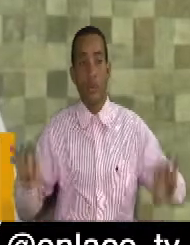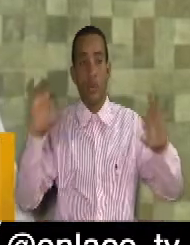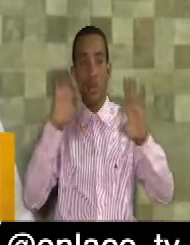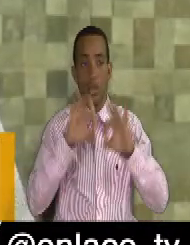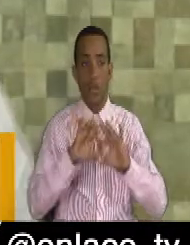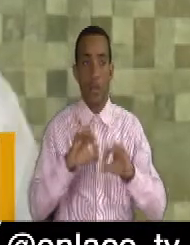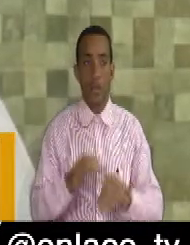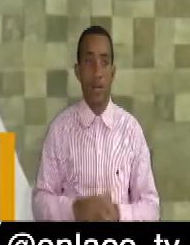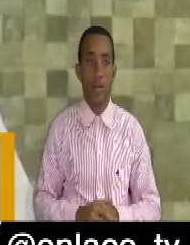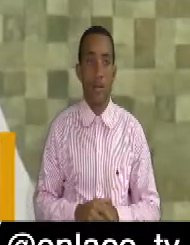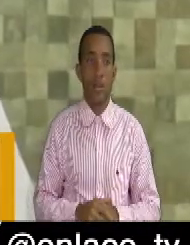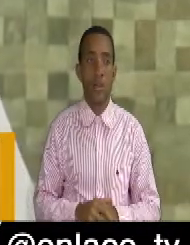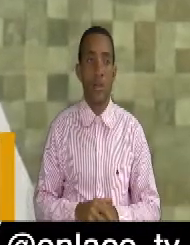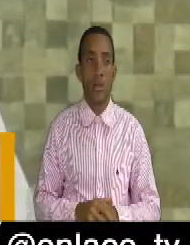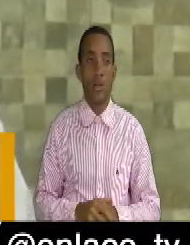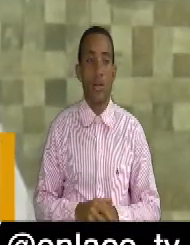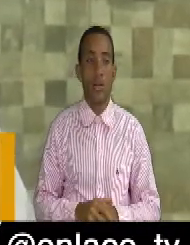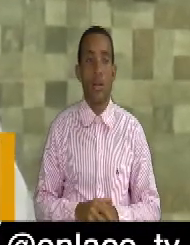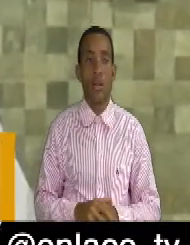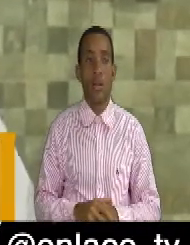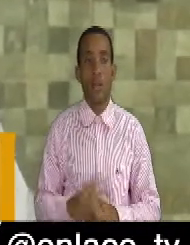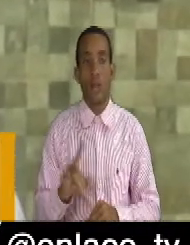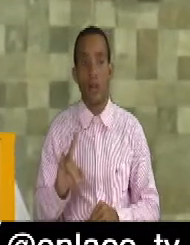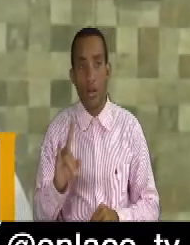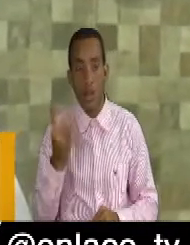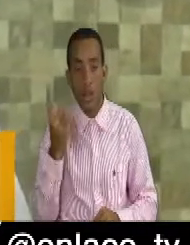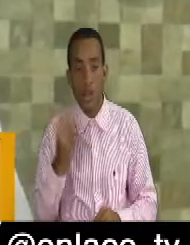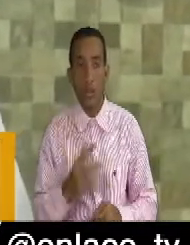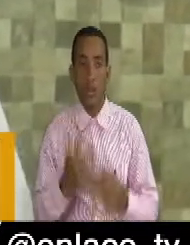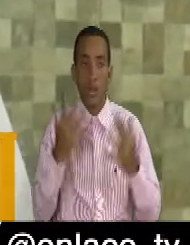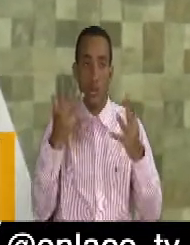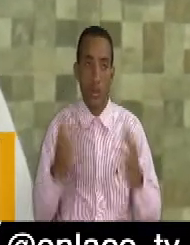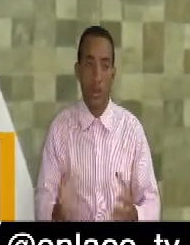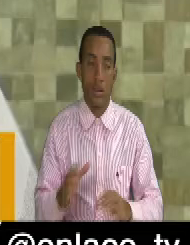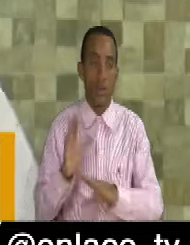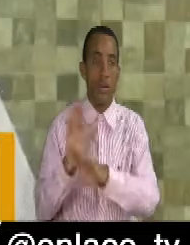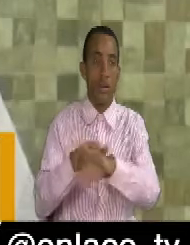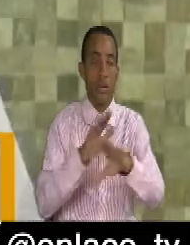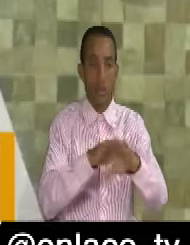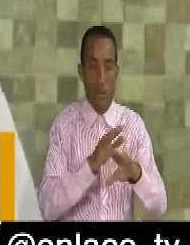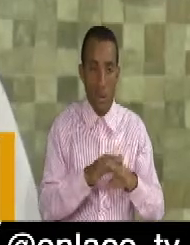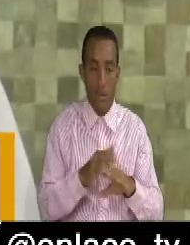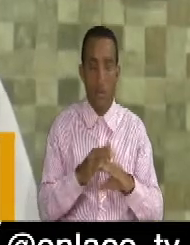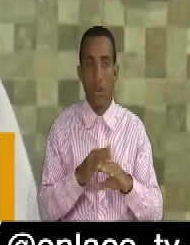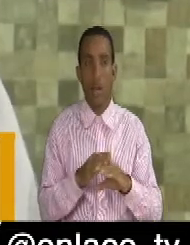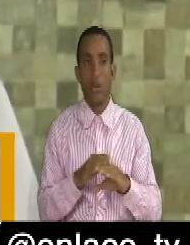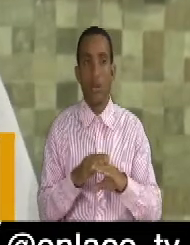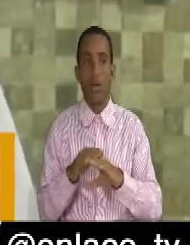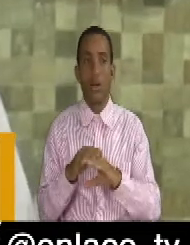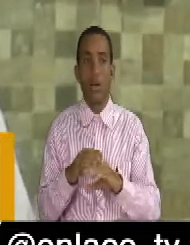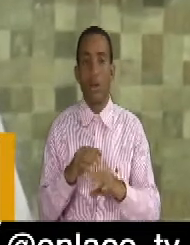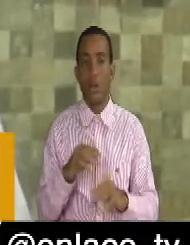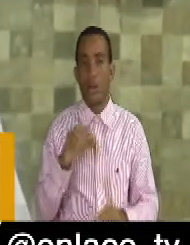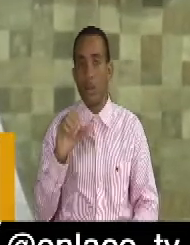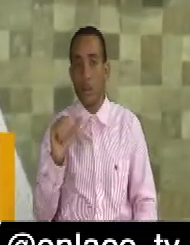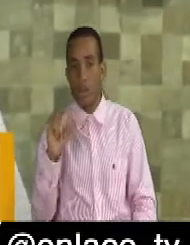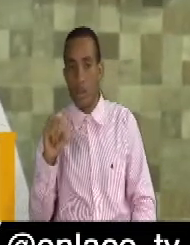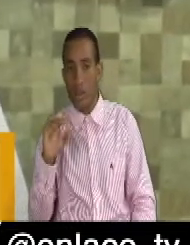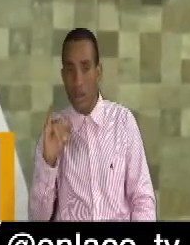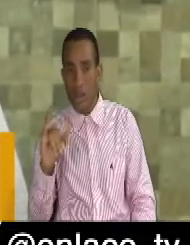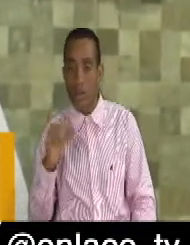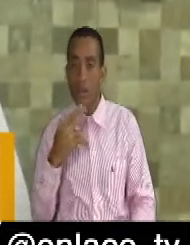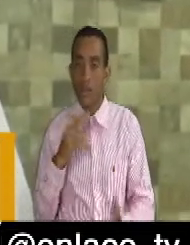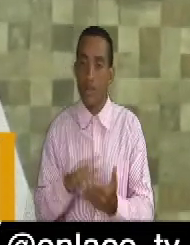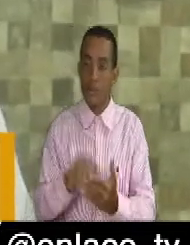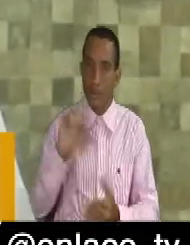que hagamos algo. Queremos oficiar, hacer una comunicación, enviarla a la ANI, también al Ministerio